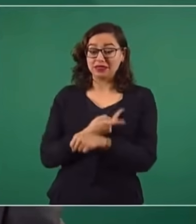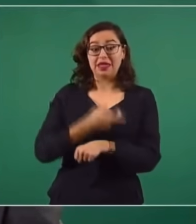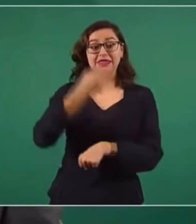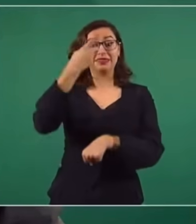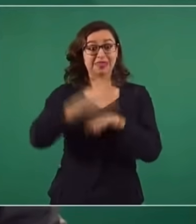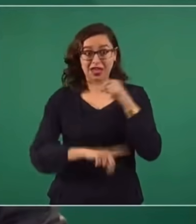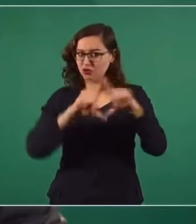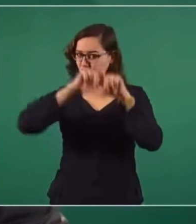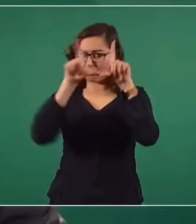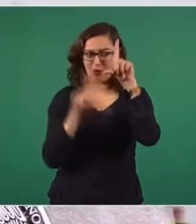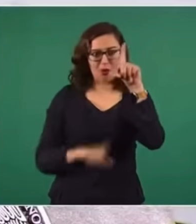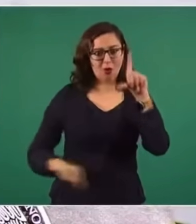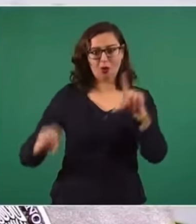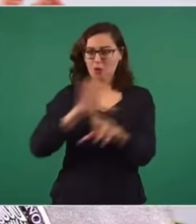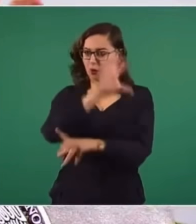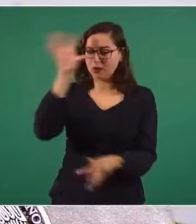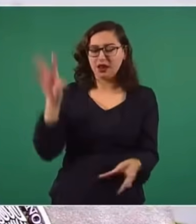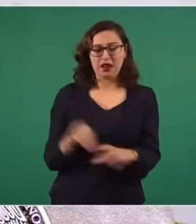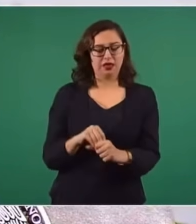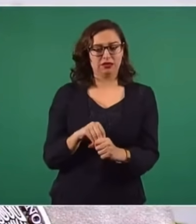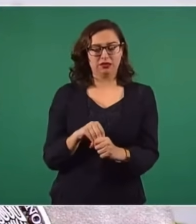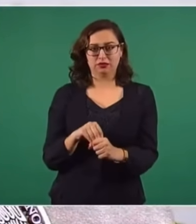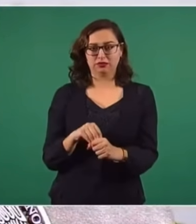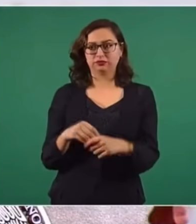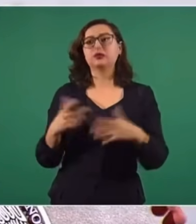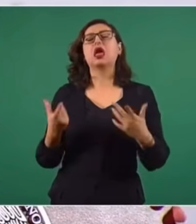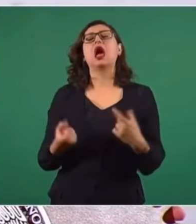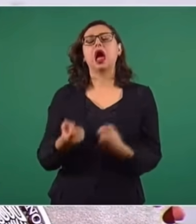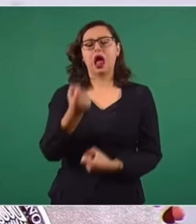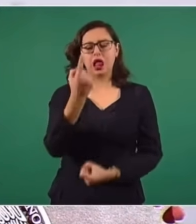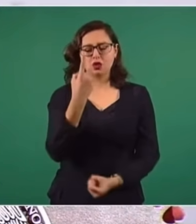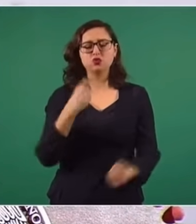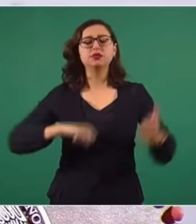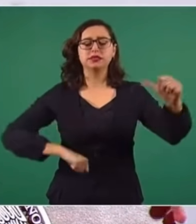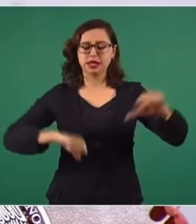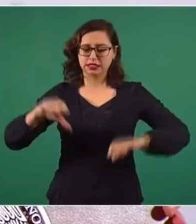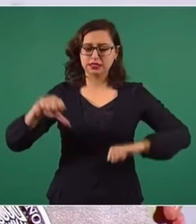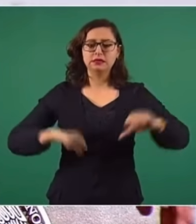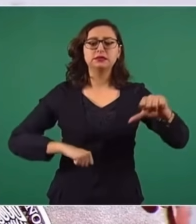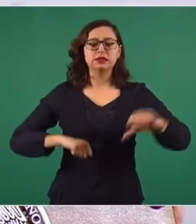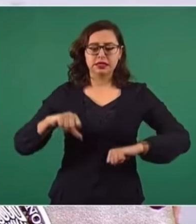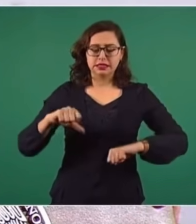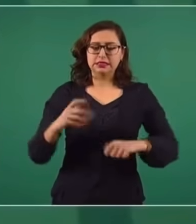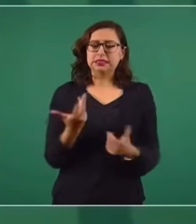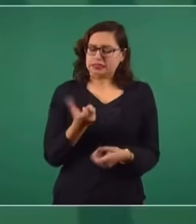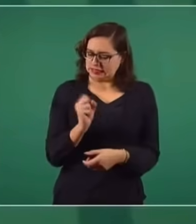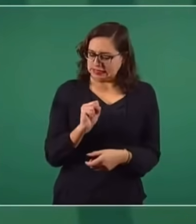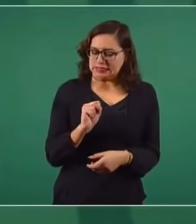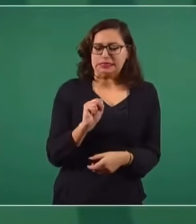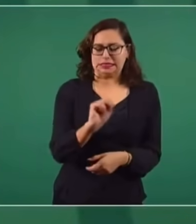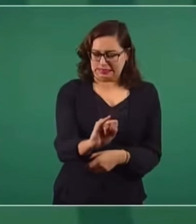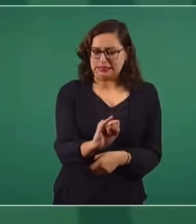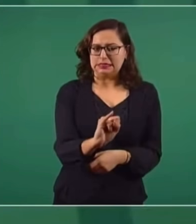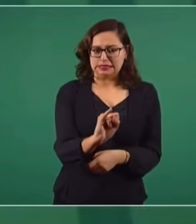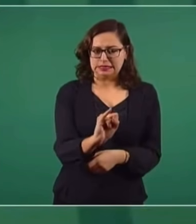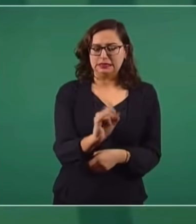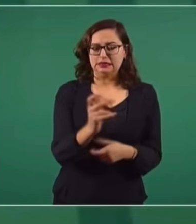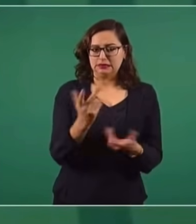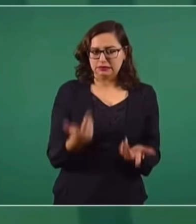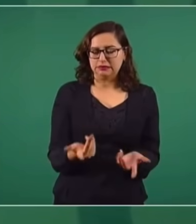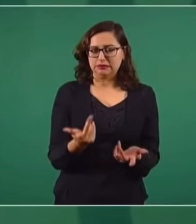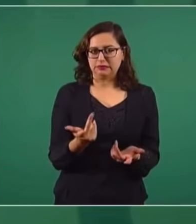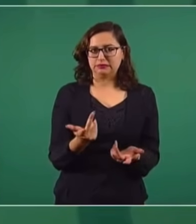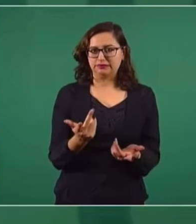no es conveniente forzarlo. Hay ámbitos específicos, se han destacado, el presidente los ha mencionado en particular, el de la